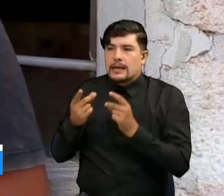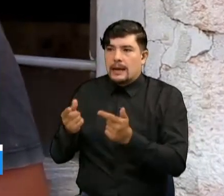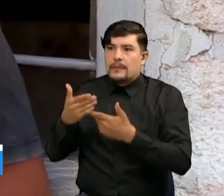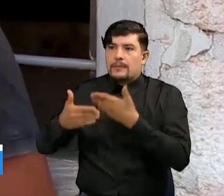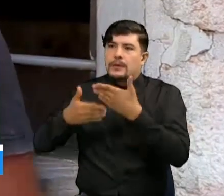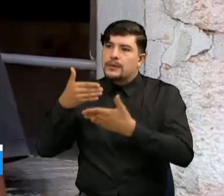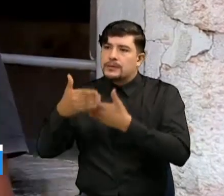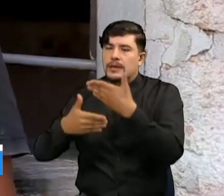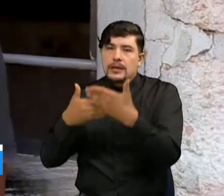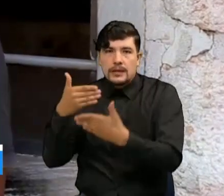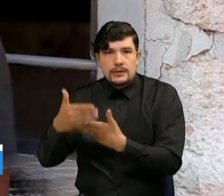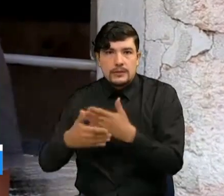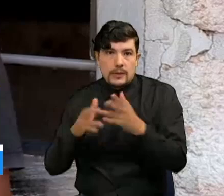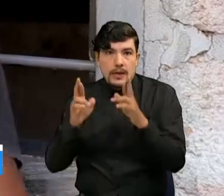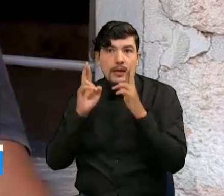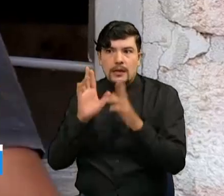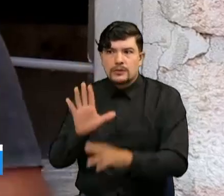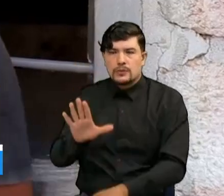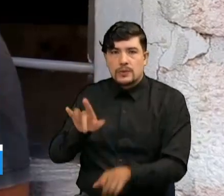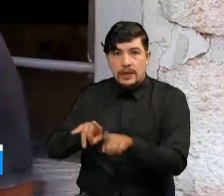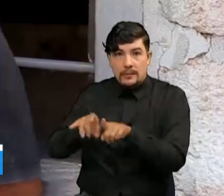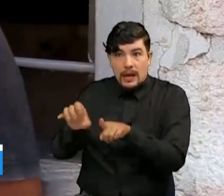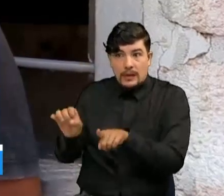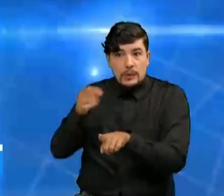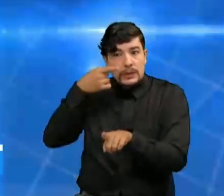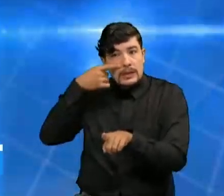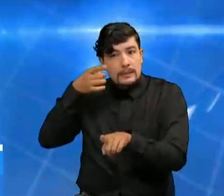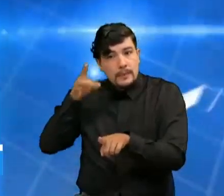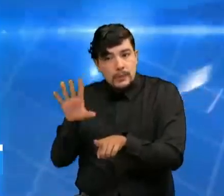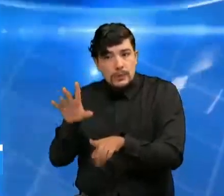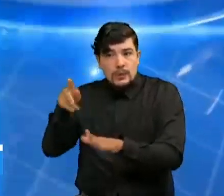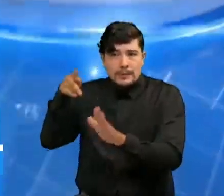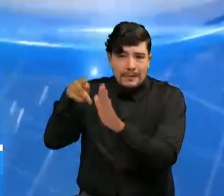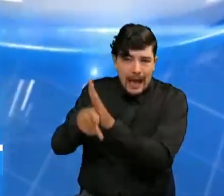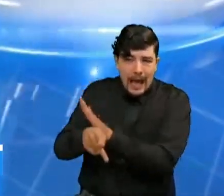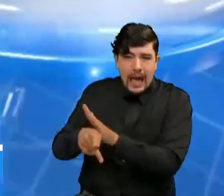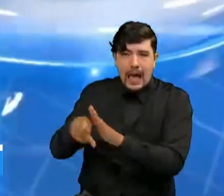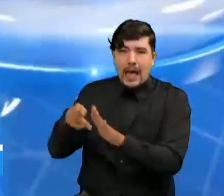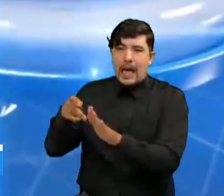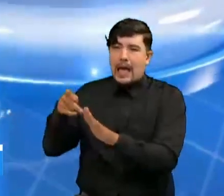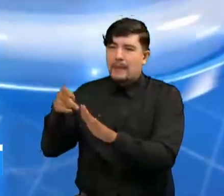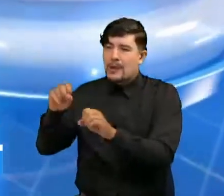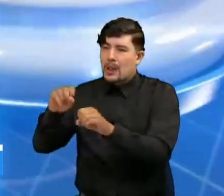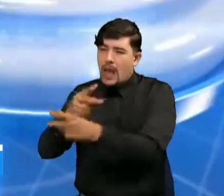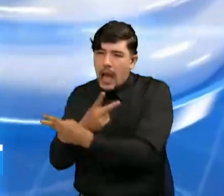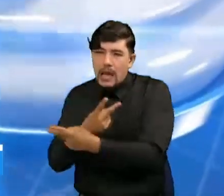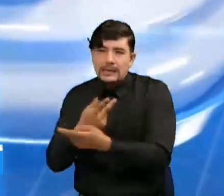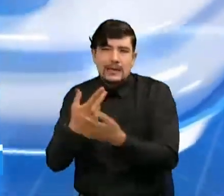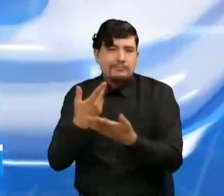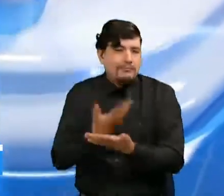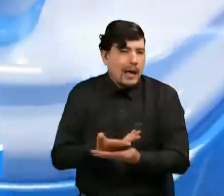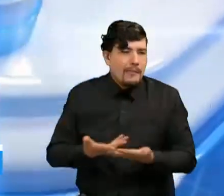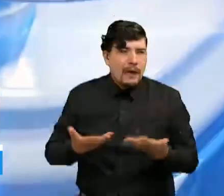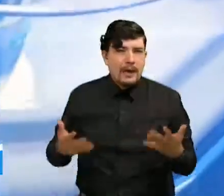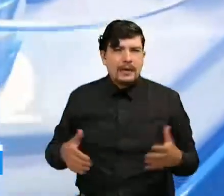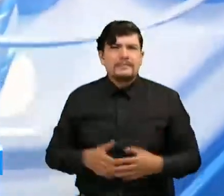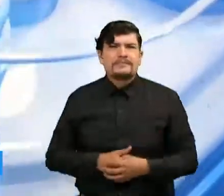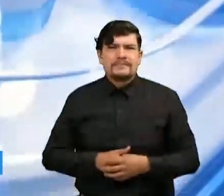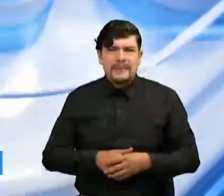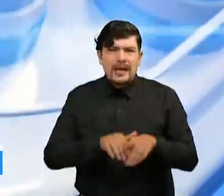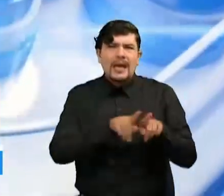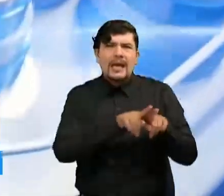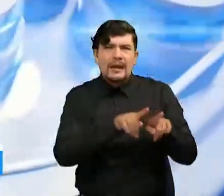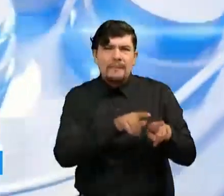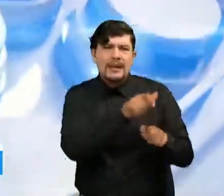porque pues a mi hermano quizá lo torturaron y eso y eso era lo que más nos decían que lo hagan picado que lo hagan